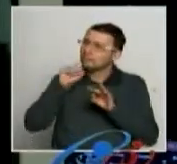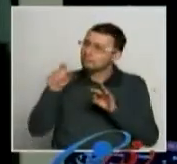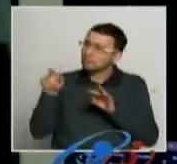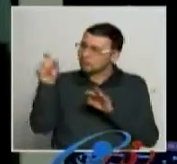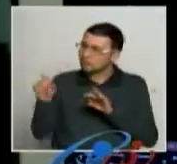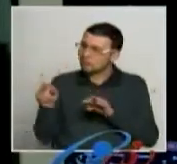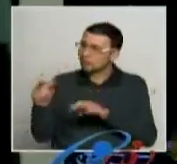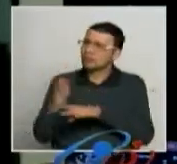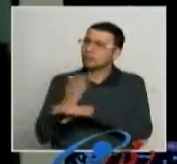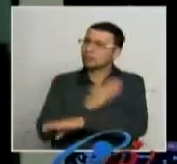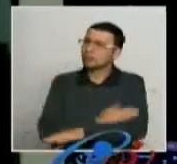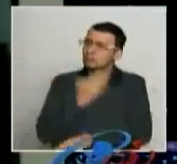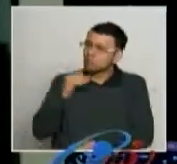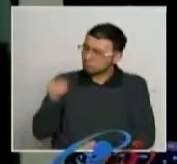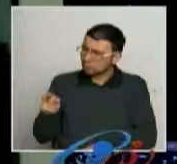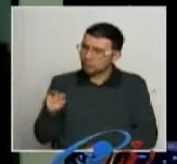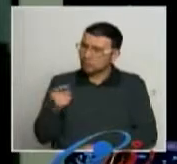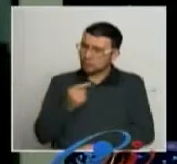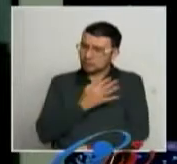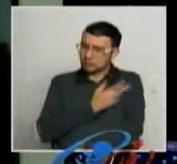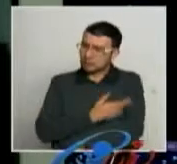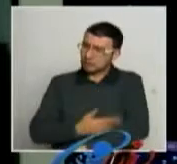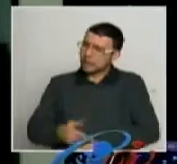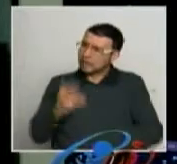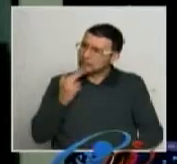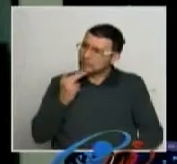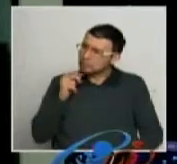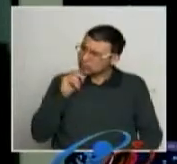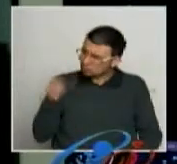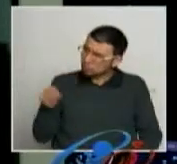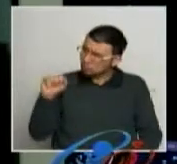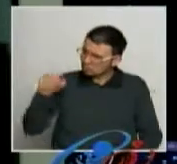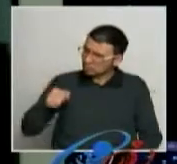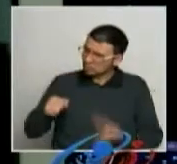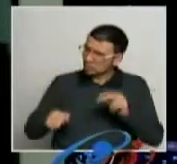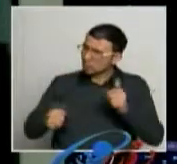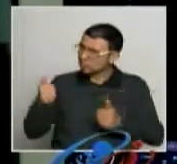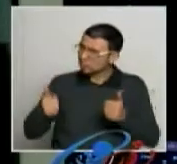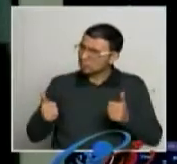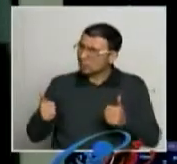si el paciente es diabético. La diabetes es un factor muy